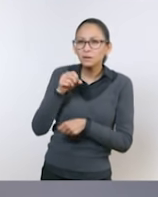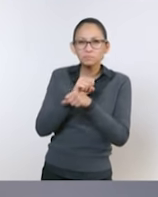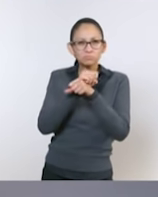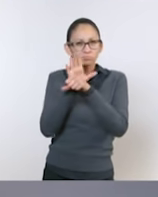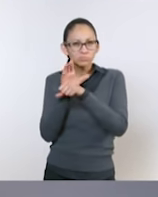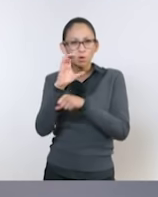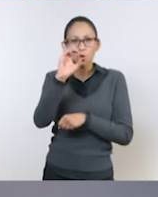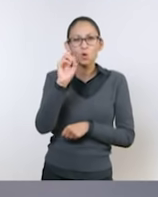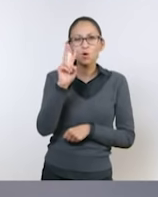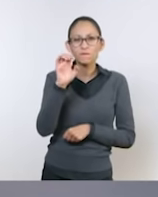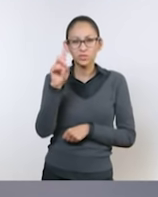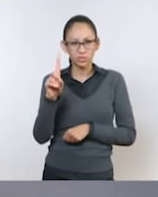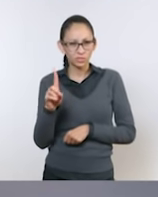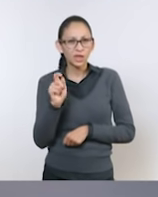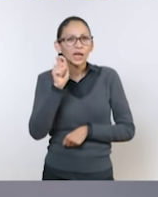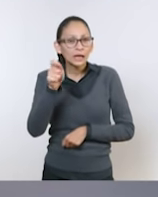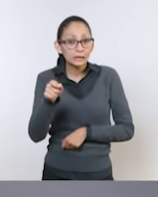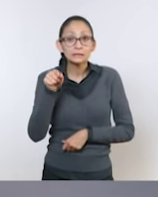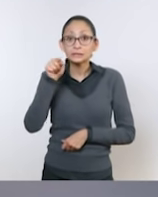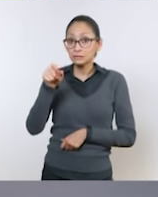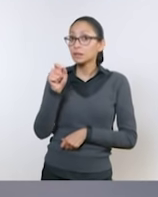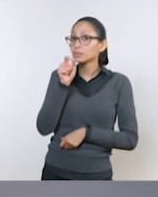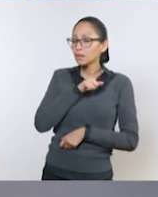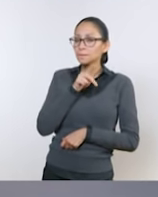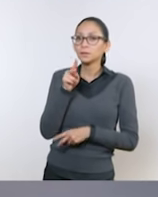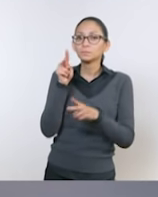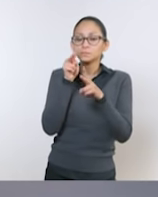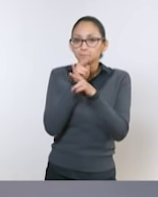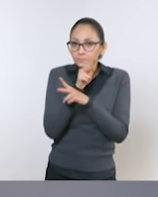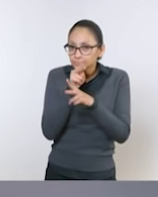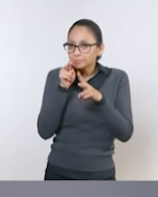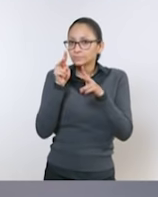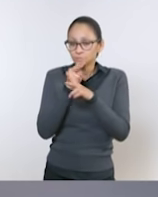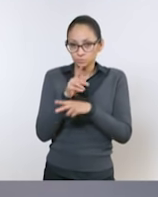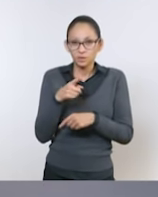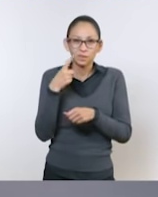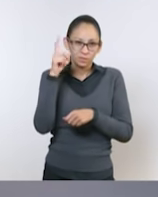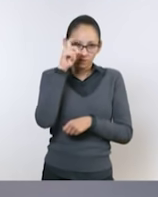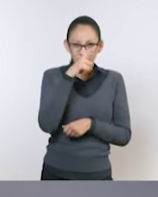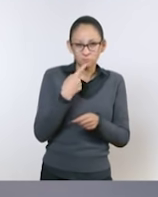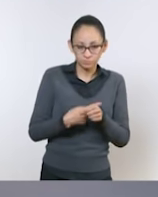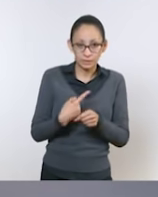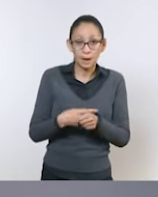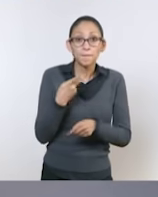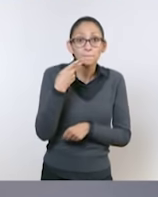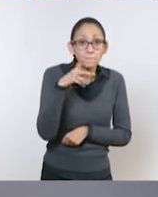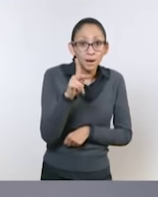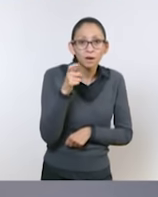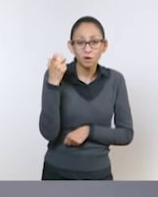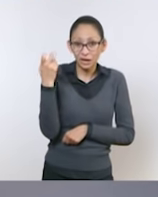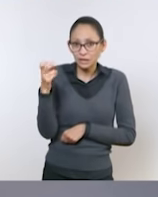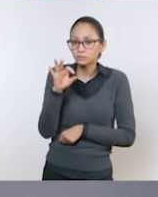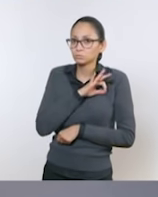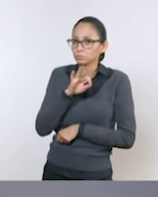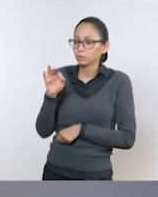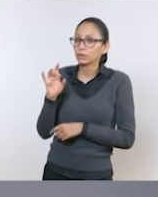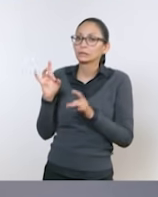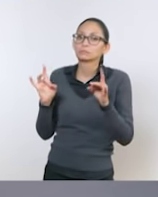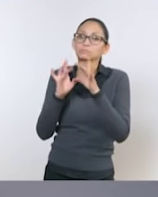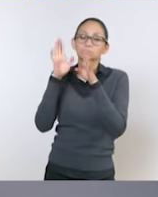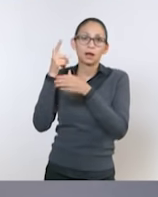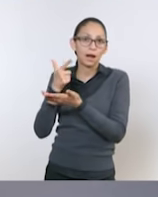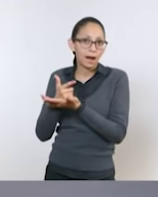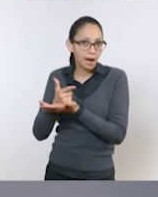escuchado acerca del COVID-19, que también muestra síntomas respiratorios, pero puede llegar a ser